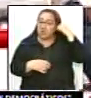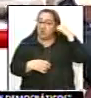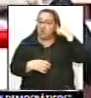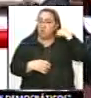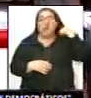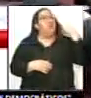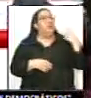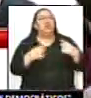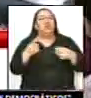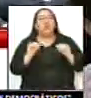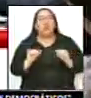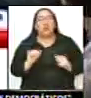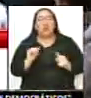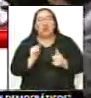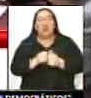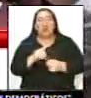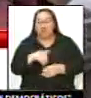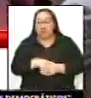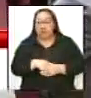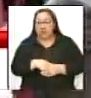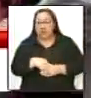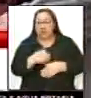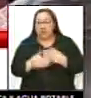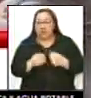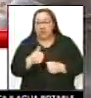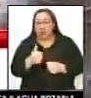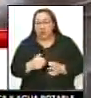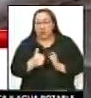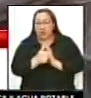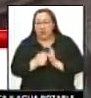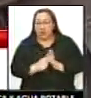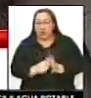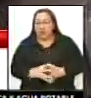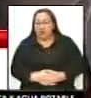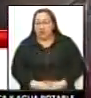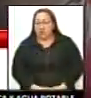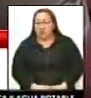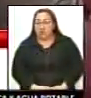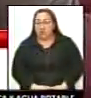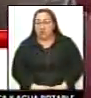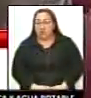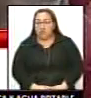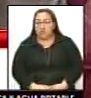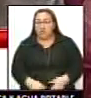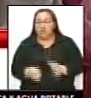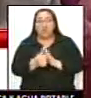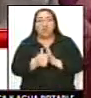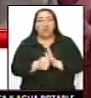nada más quedaría pendiente para ir al voto. Vamos avanzando con otros artículos. Ya, artículo cuarto.